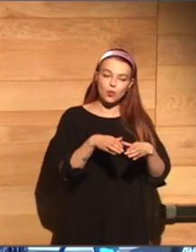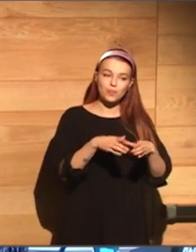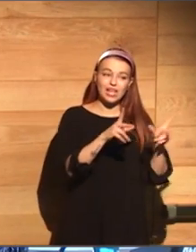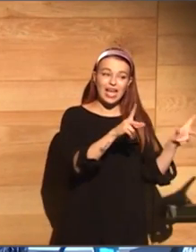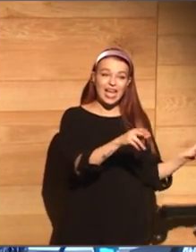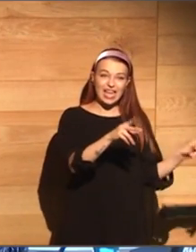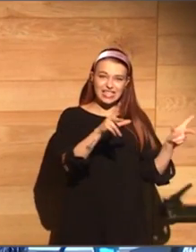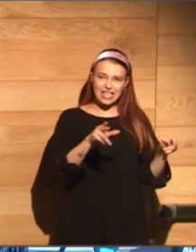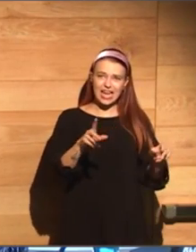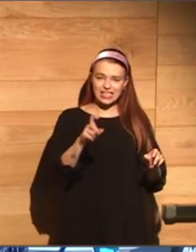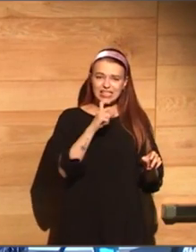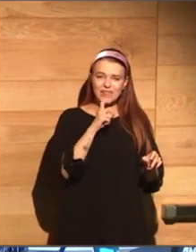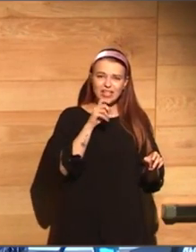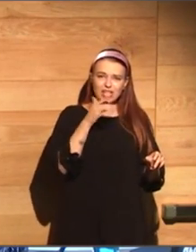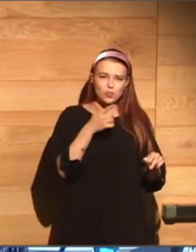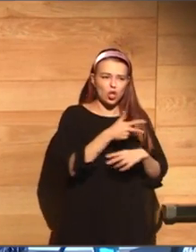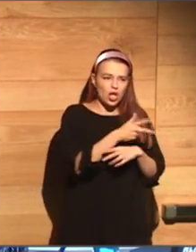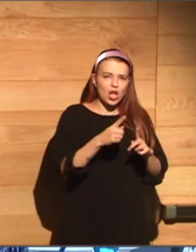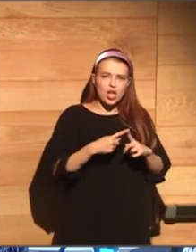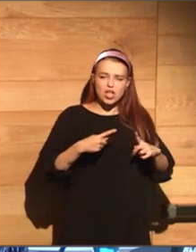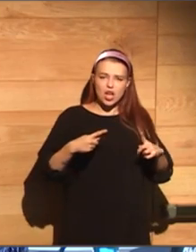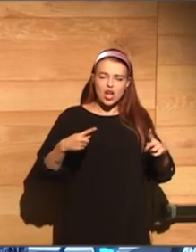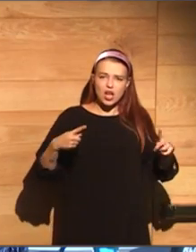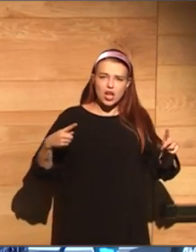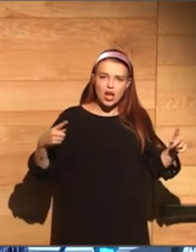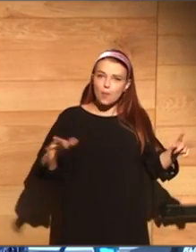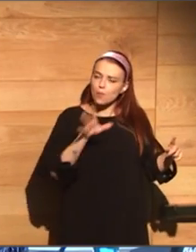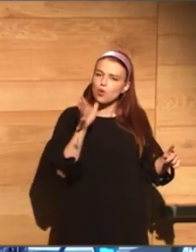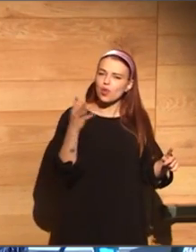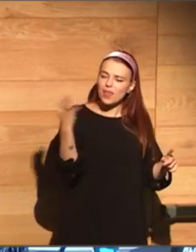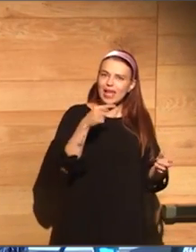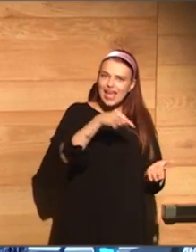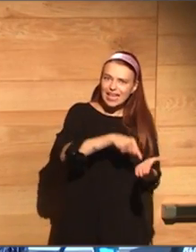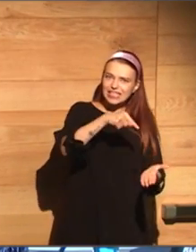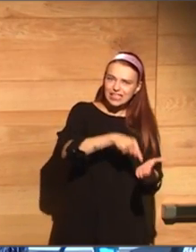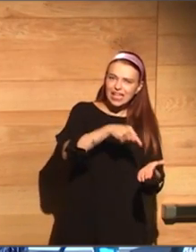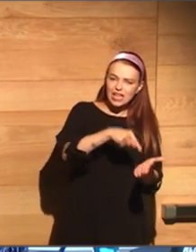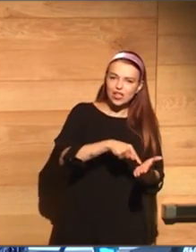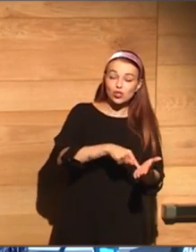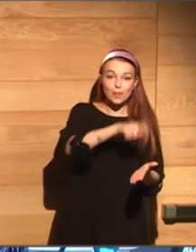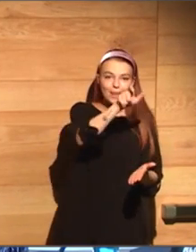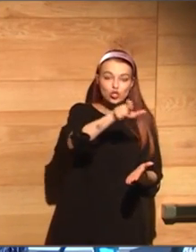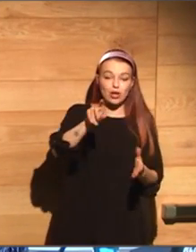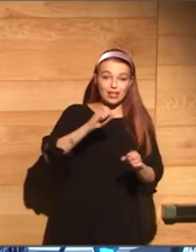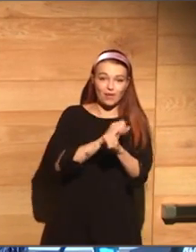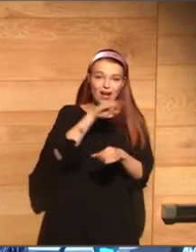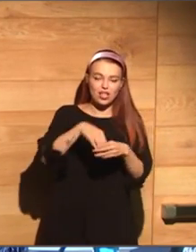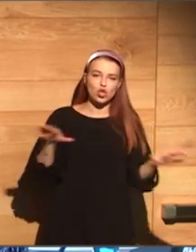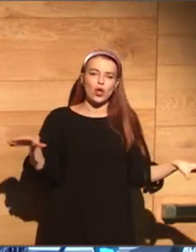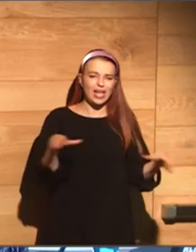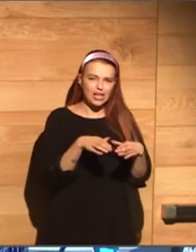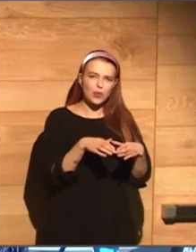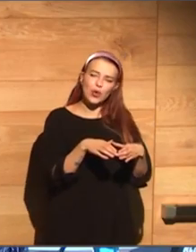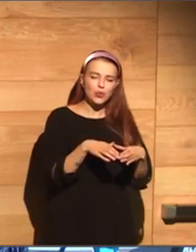escenas corales tan complejas, tan largas y tan narrativamente tan exigentes, porque claro, eso había que coordinarlo y había días muy